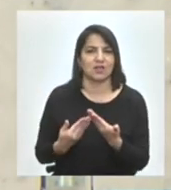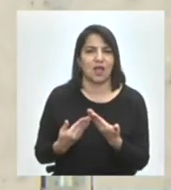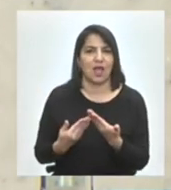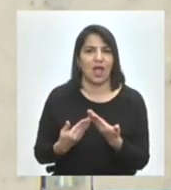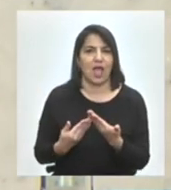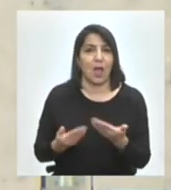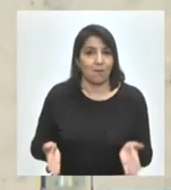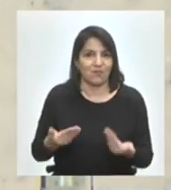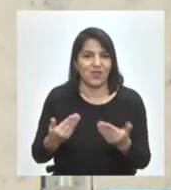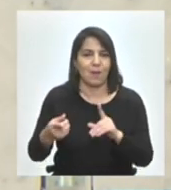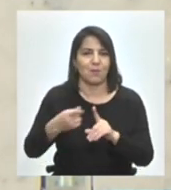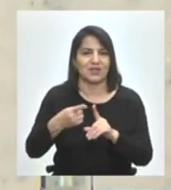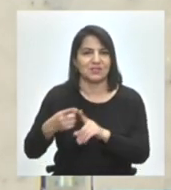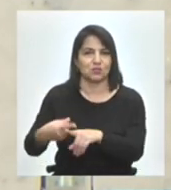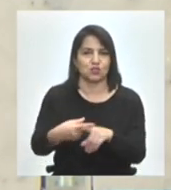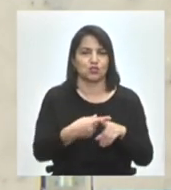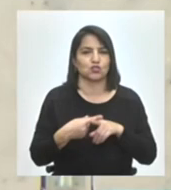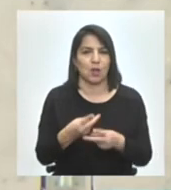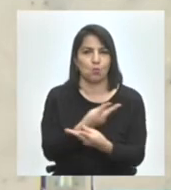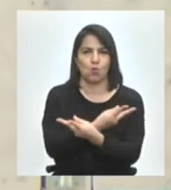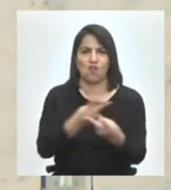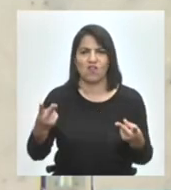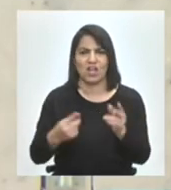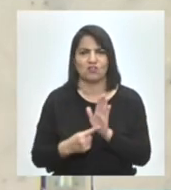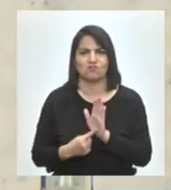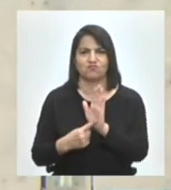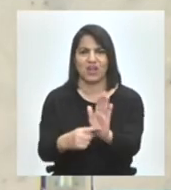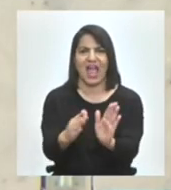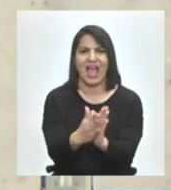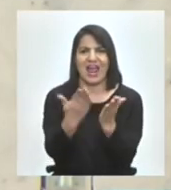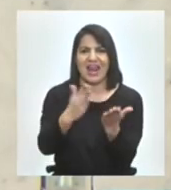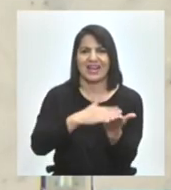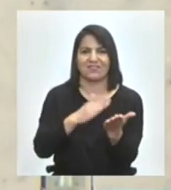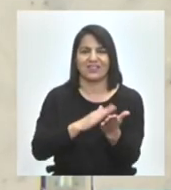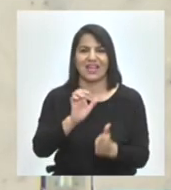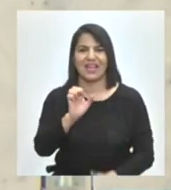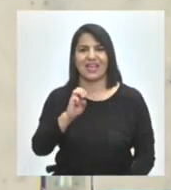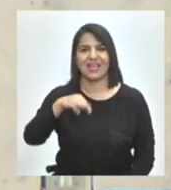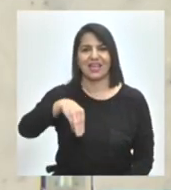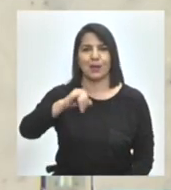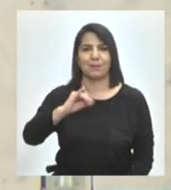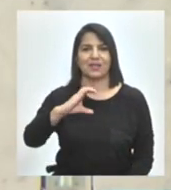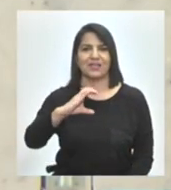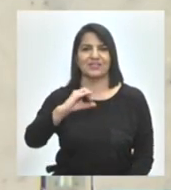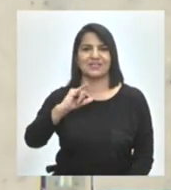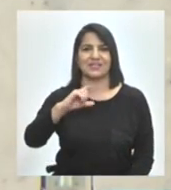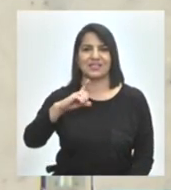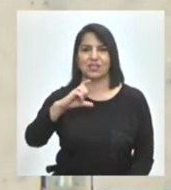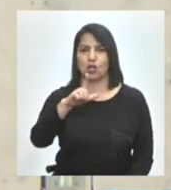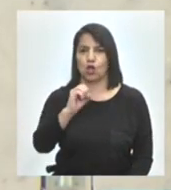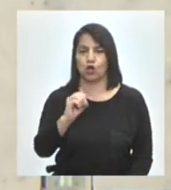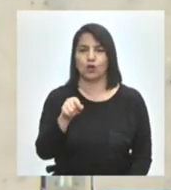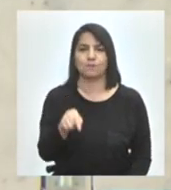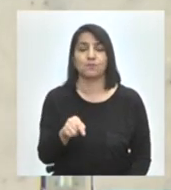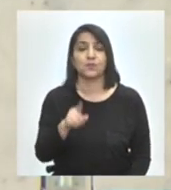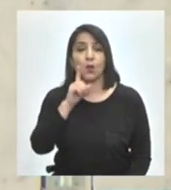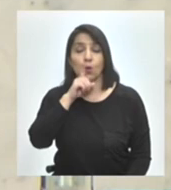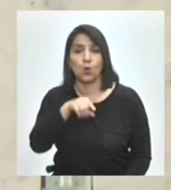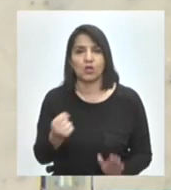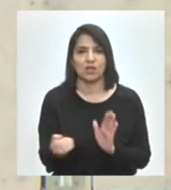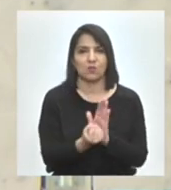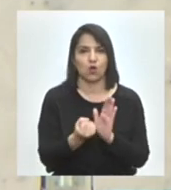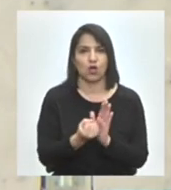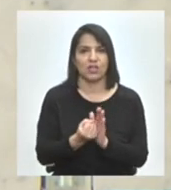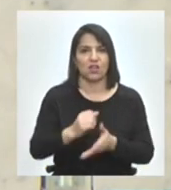participación social y publicando periódicamente la revista Hemiciclo. Uno de los últimos hitos es la firma de un convenio